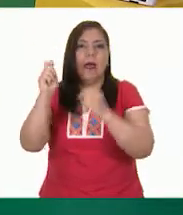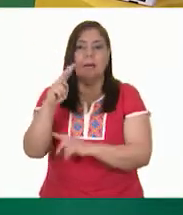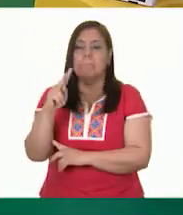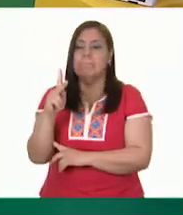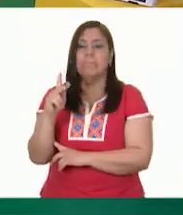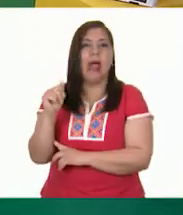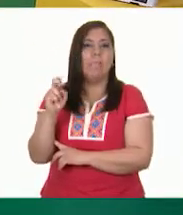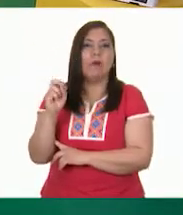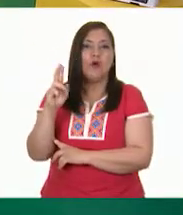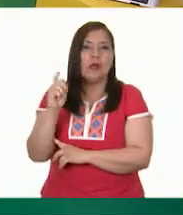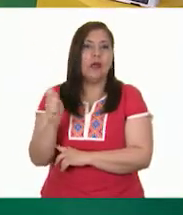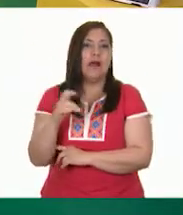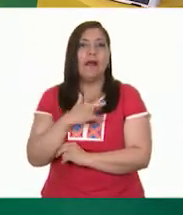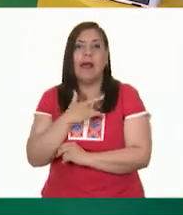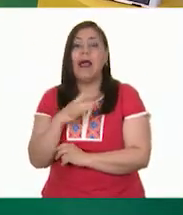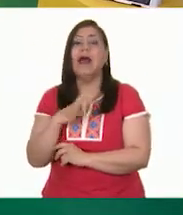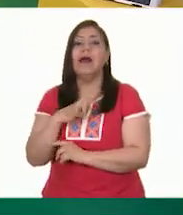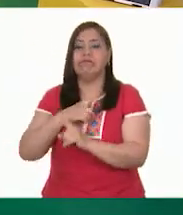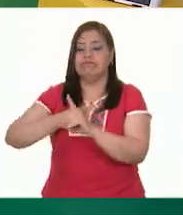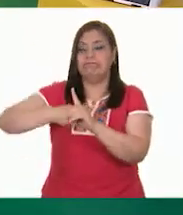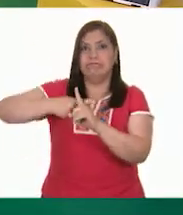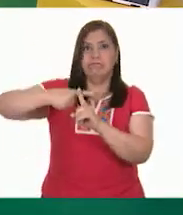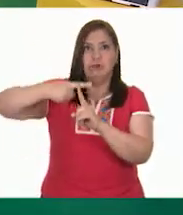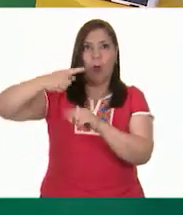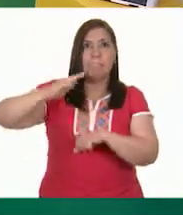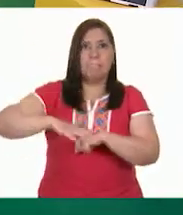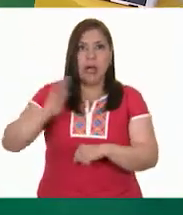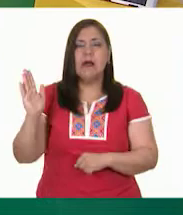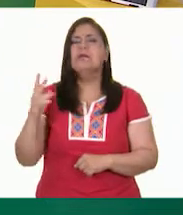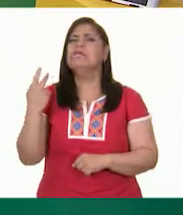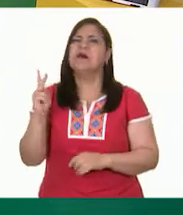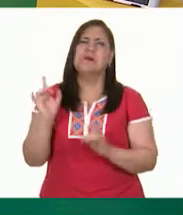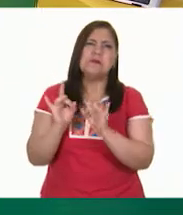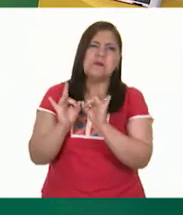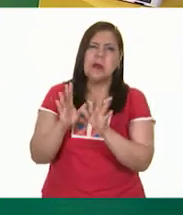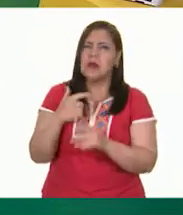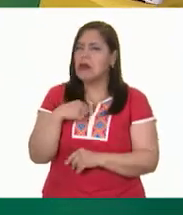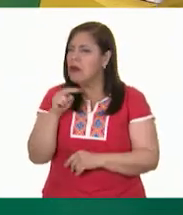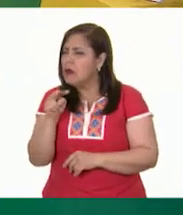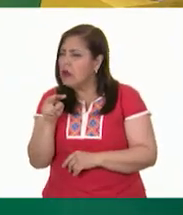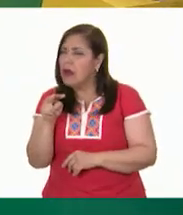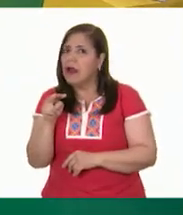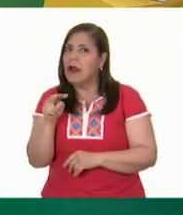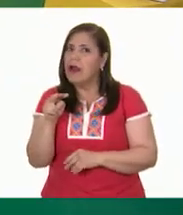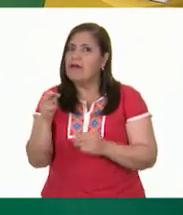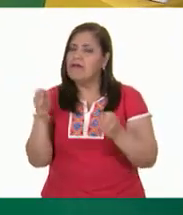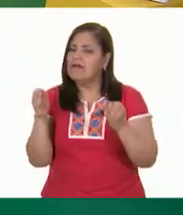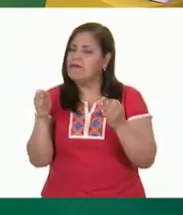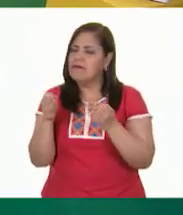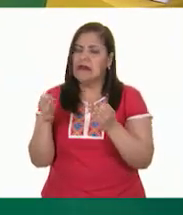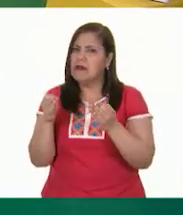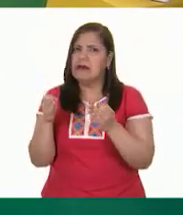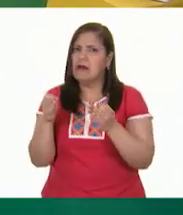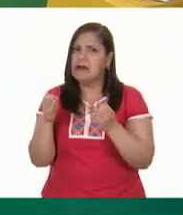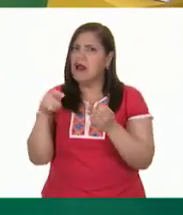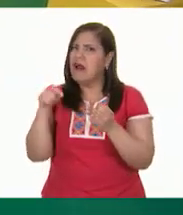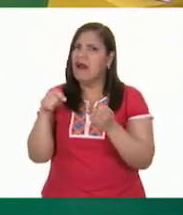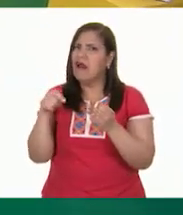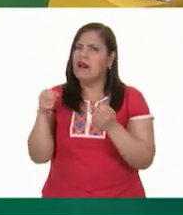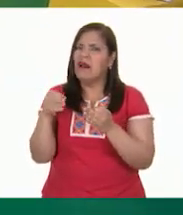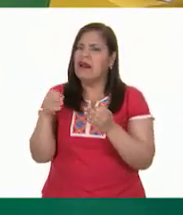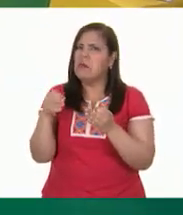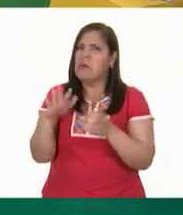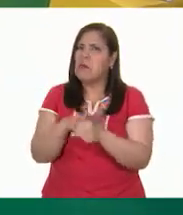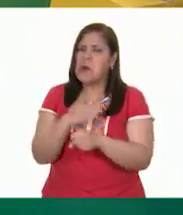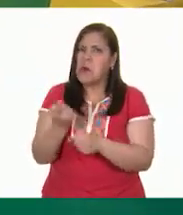de agua, hay un aumento de temperatura. Exacto. Pero si estamos viendo el frío, ¿qué está ocasionando el frío? Ah,